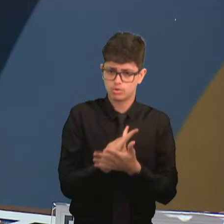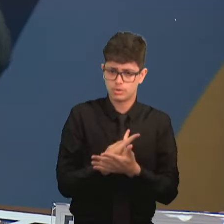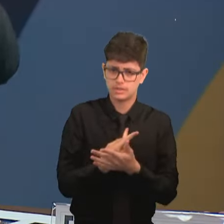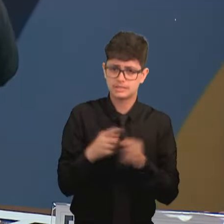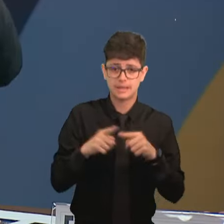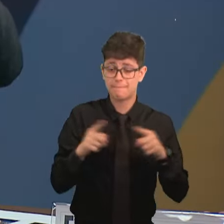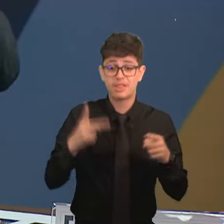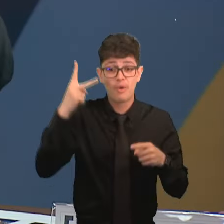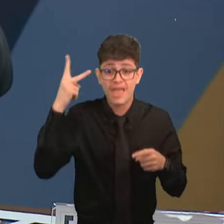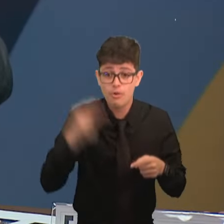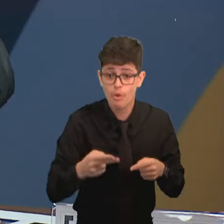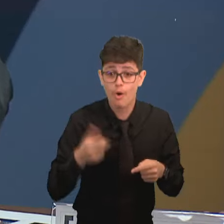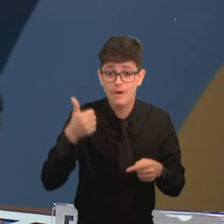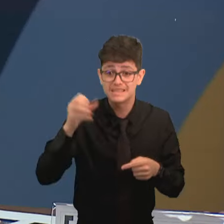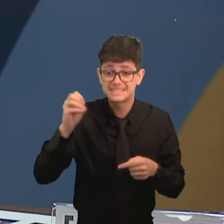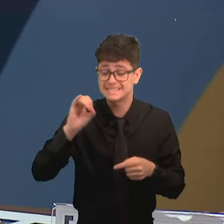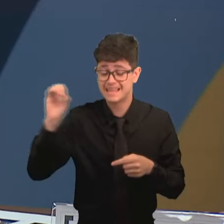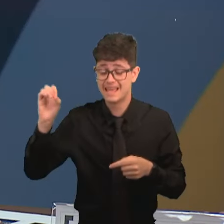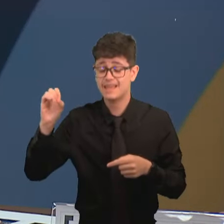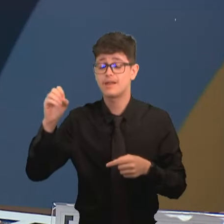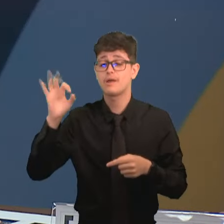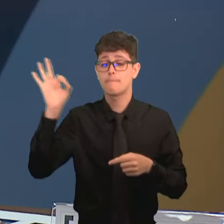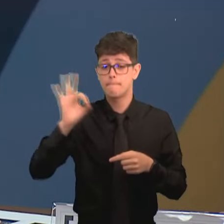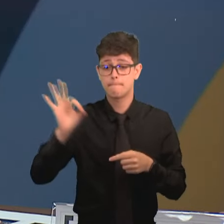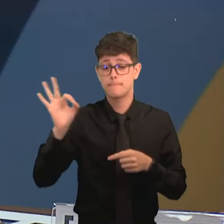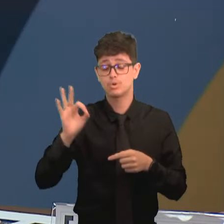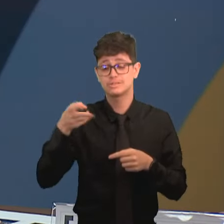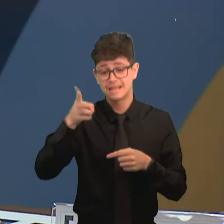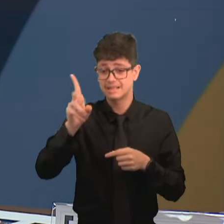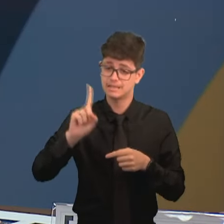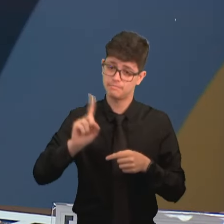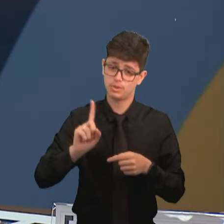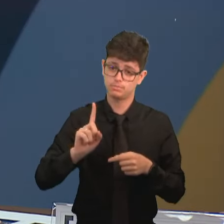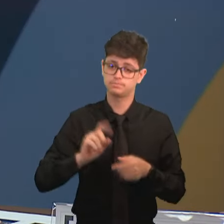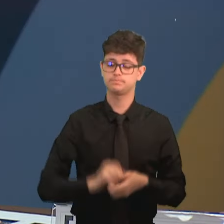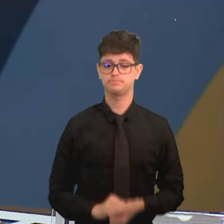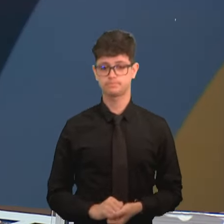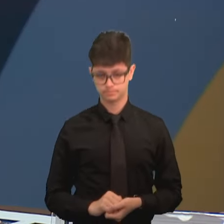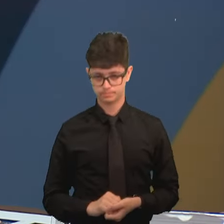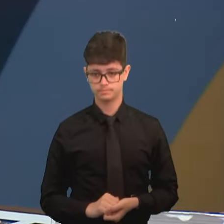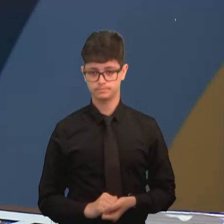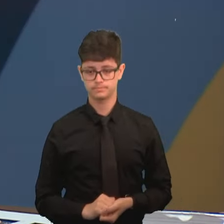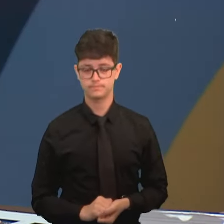otros grupos. O sea, hay una discriminación de la incidencia en esta arbitrariedad.